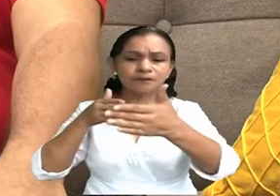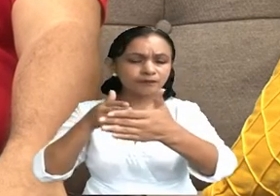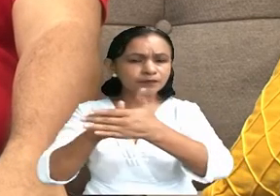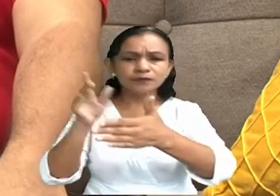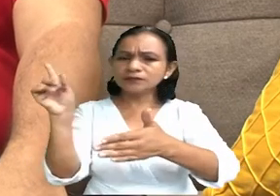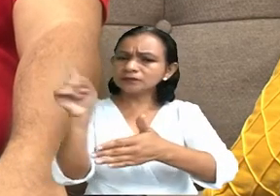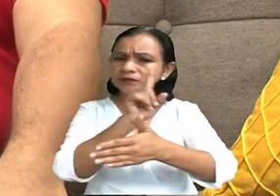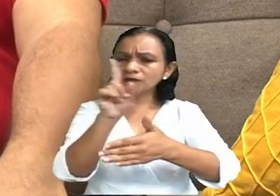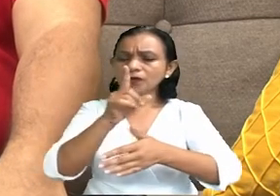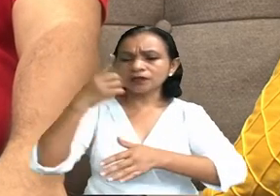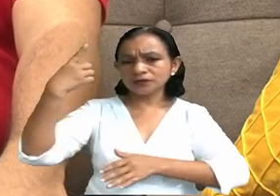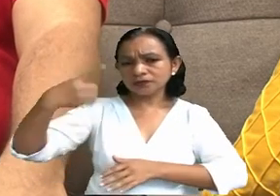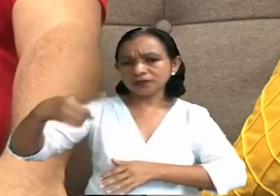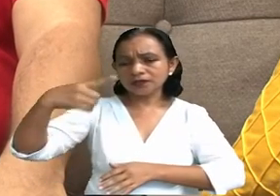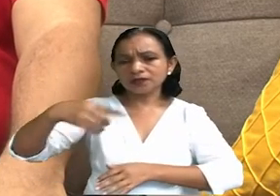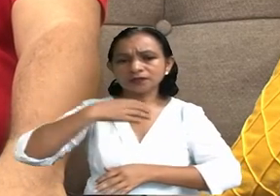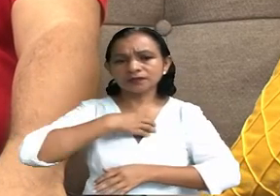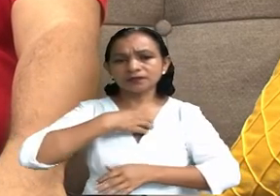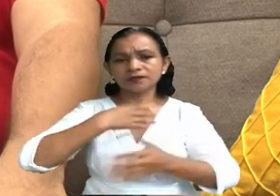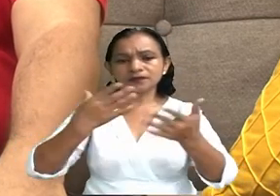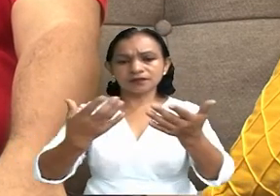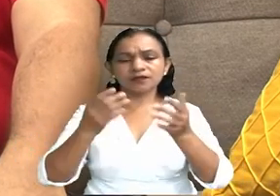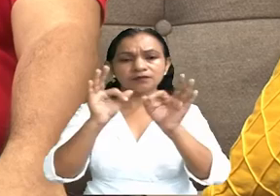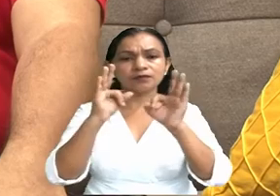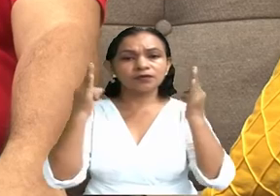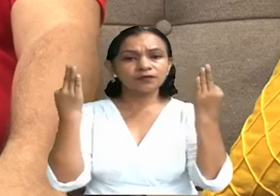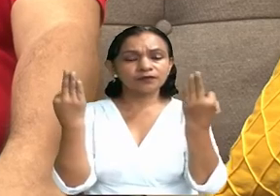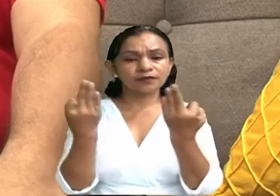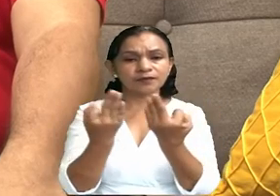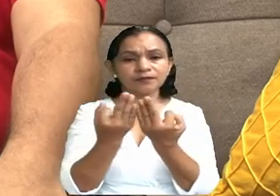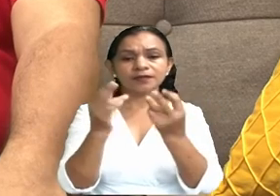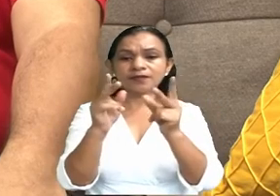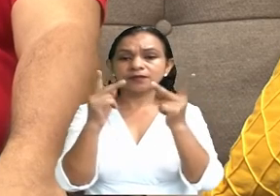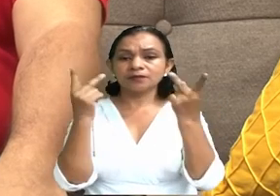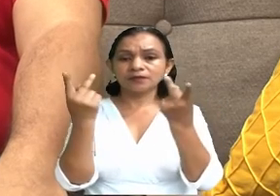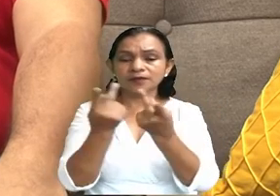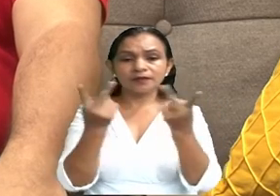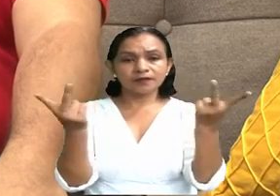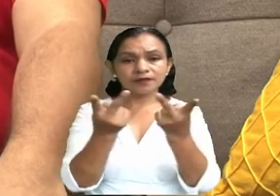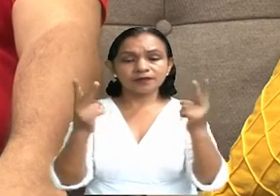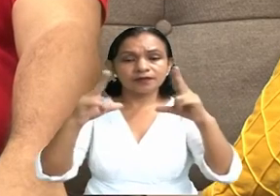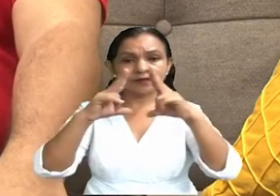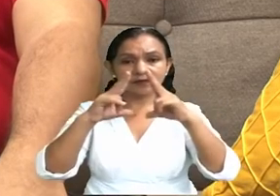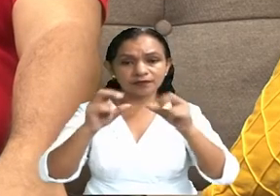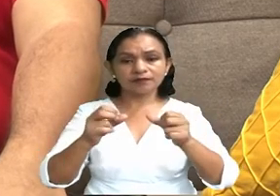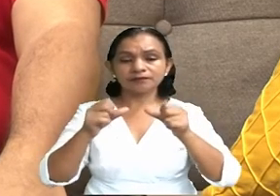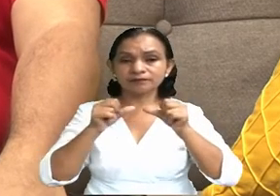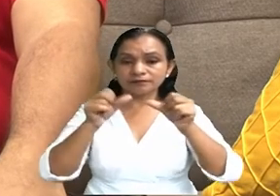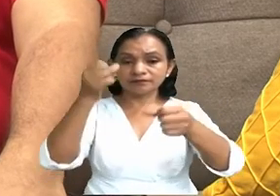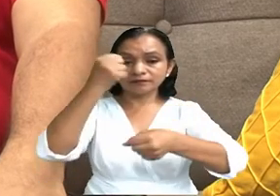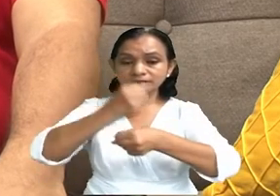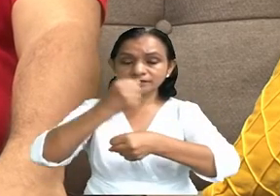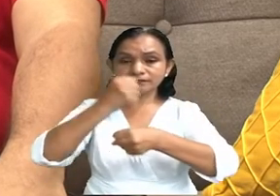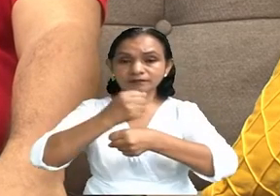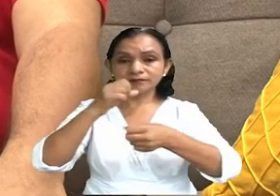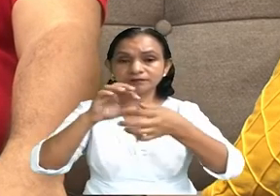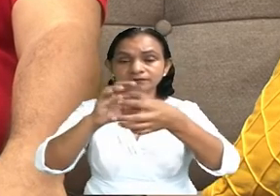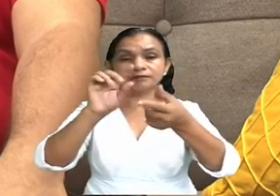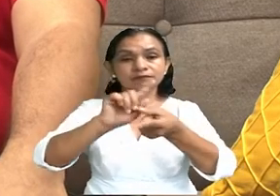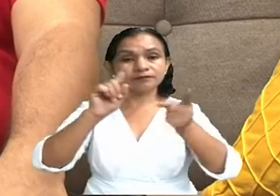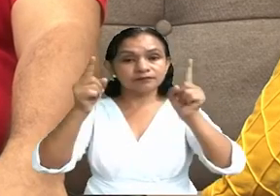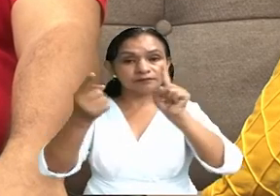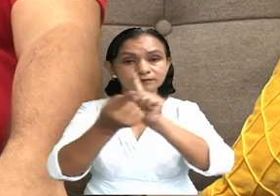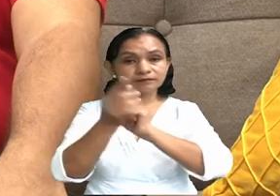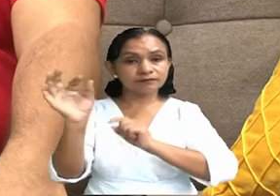derecho, y queremos que nuestras familias, nuestra población nicaragüense, pues vayamos siempre trabajando en modificar